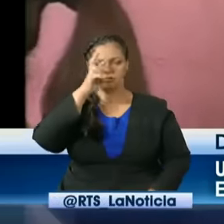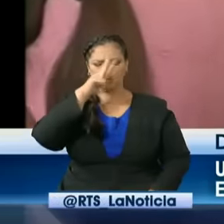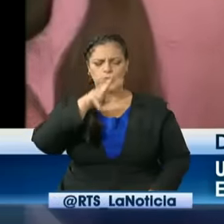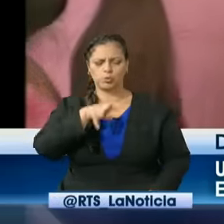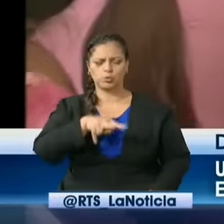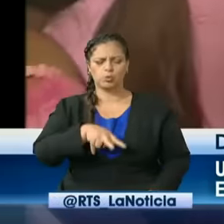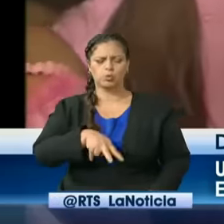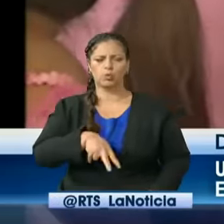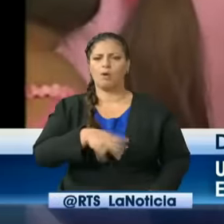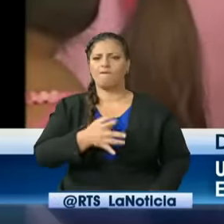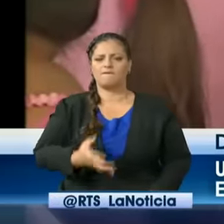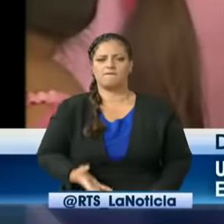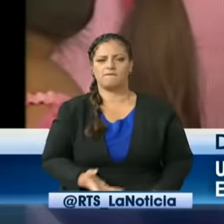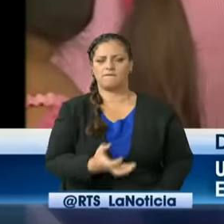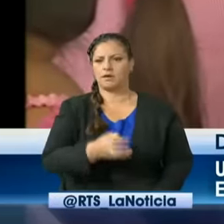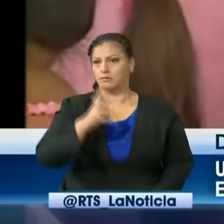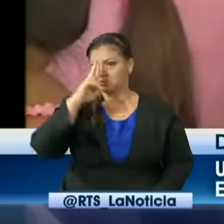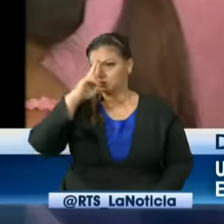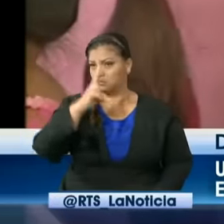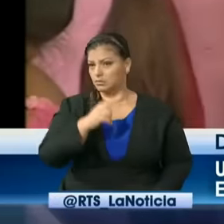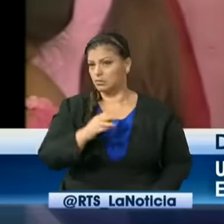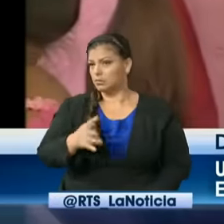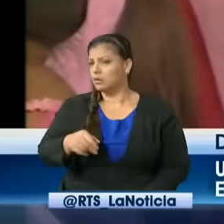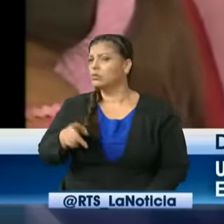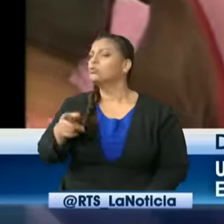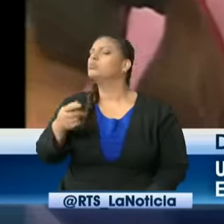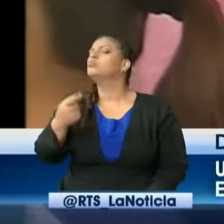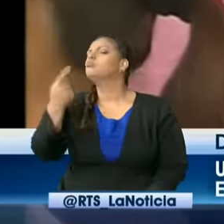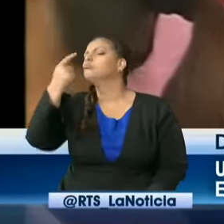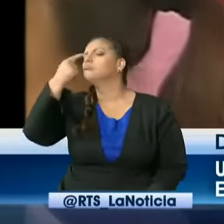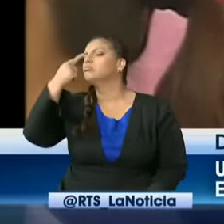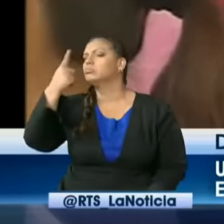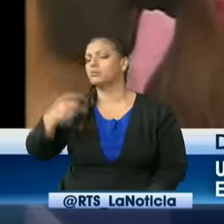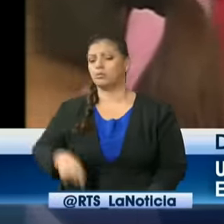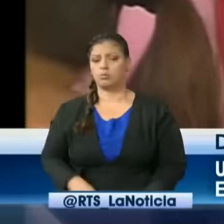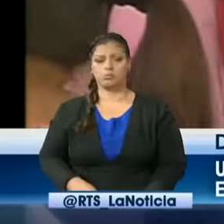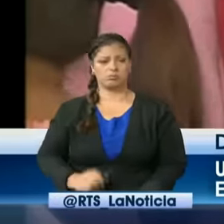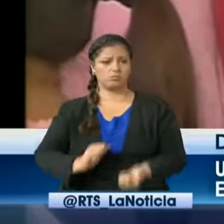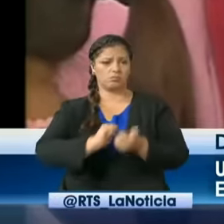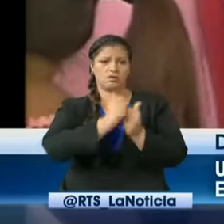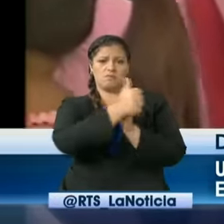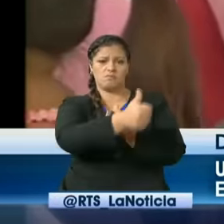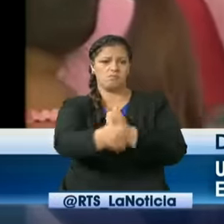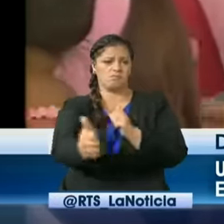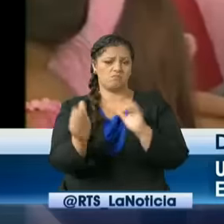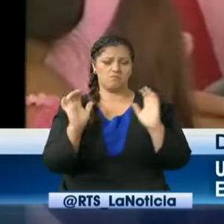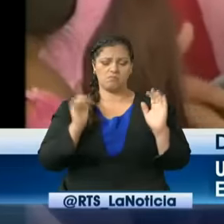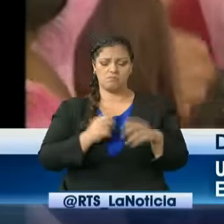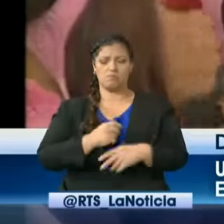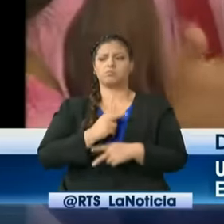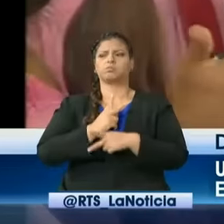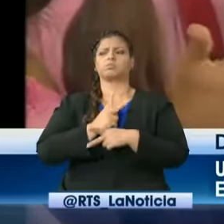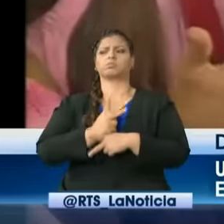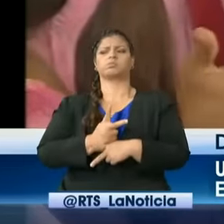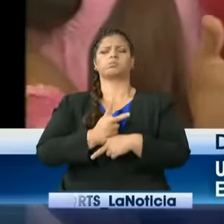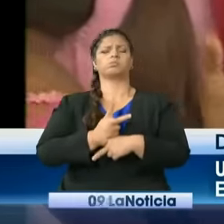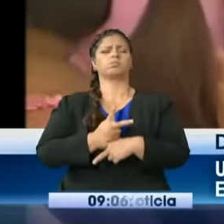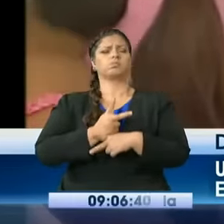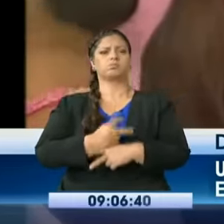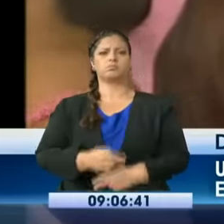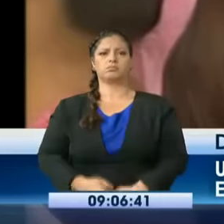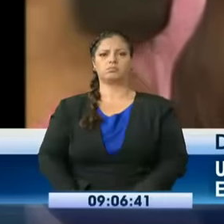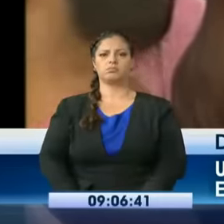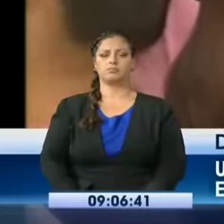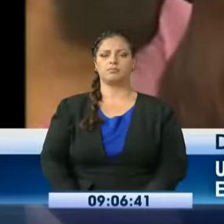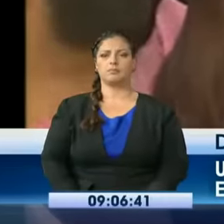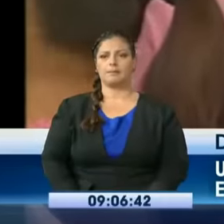Eso depende de la mujer, que tiene que... La mujer tiene que hacerse respetar, pero si está en pánico, con nervios... Bueno, hay una campaña que lleva a cabo la